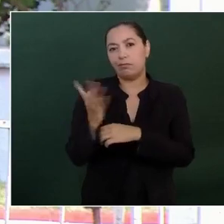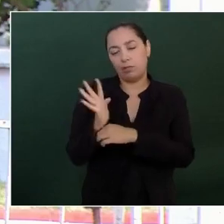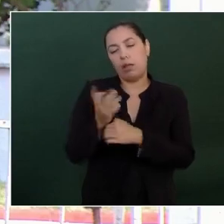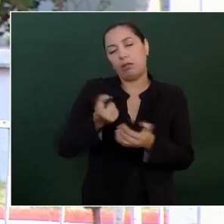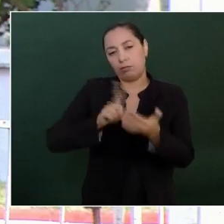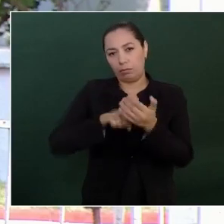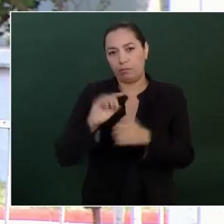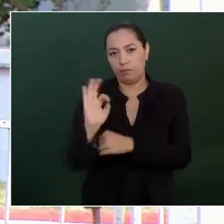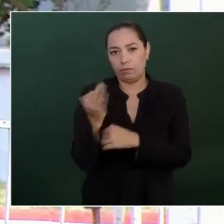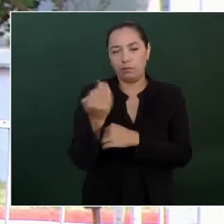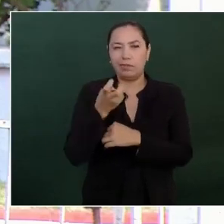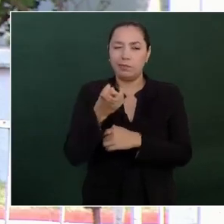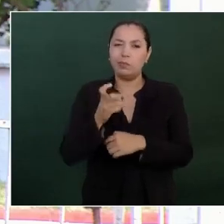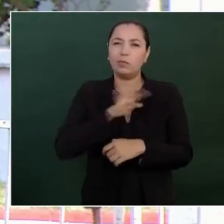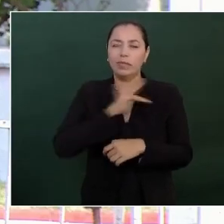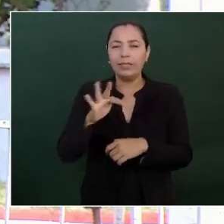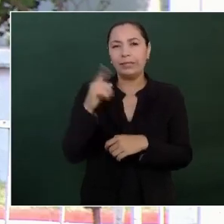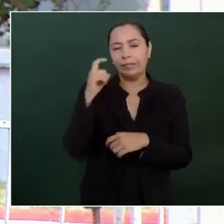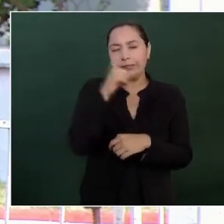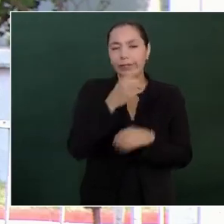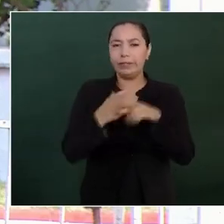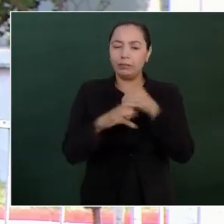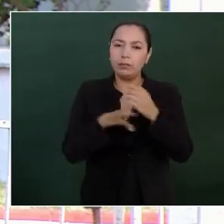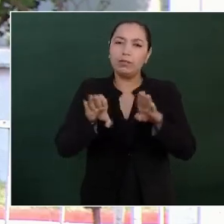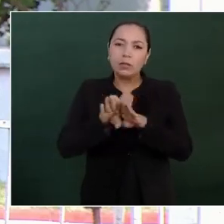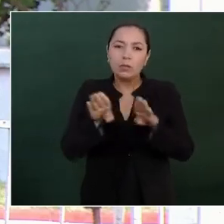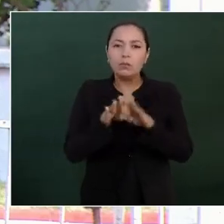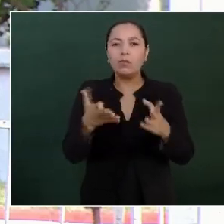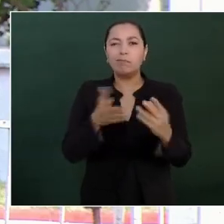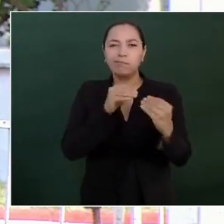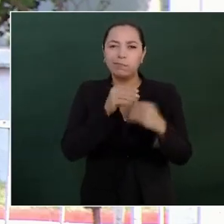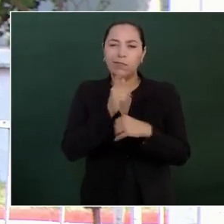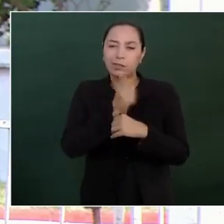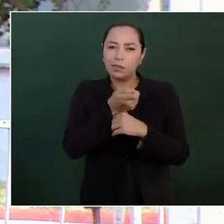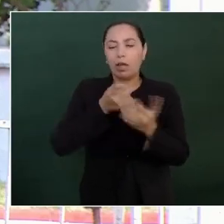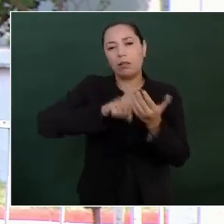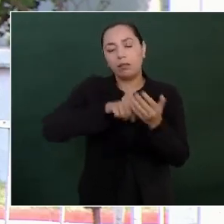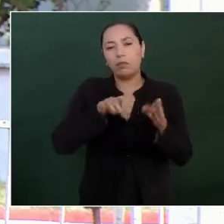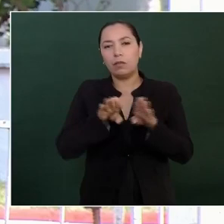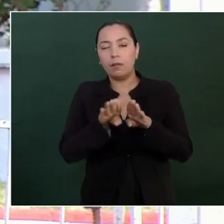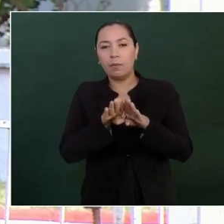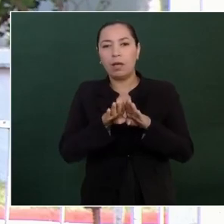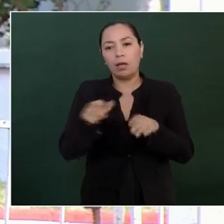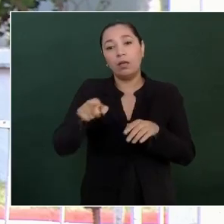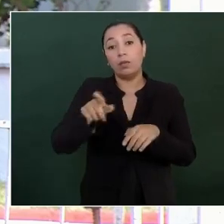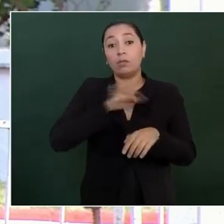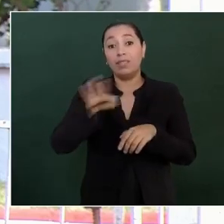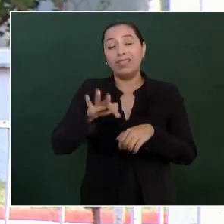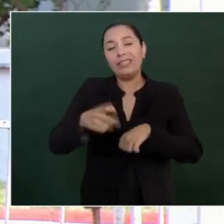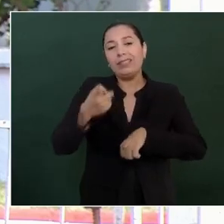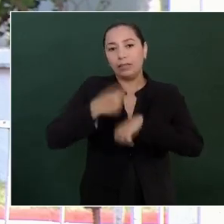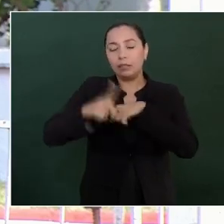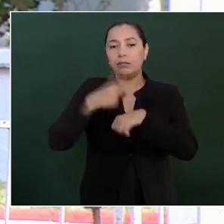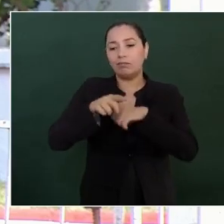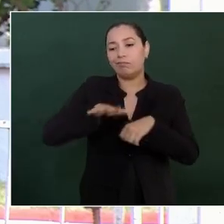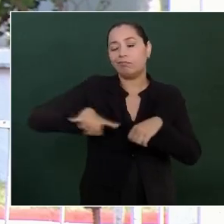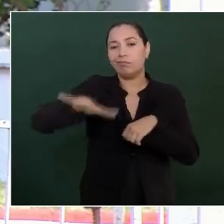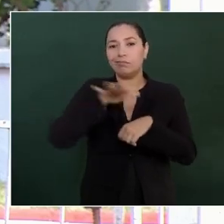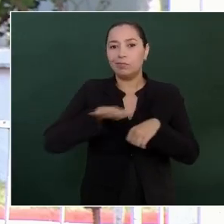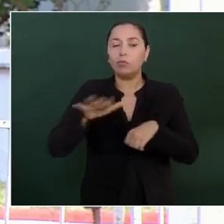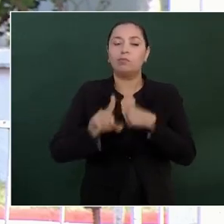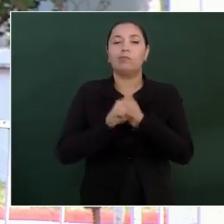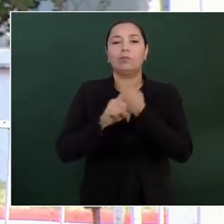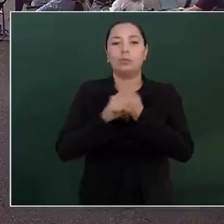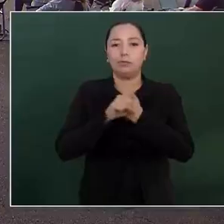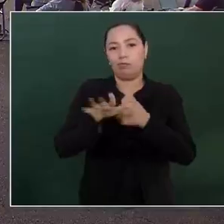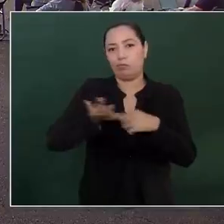que podría mermar la función jurisdiccional e implicaría una enorme afectación a la sociedad. La jueza Trejo